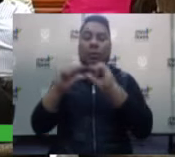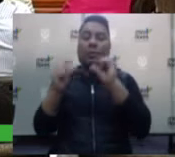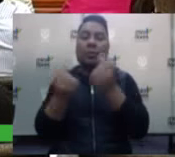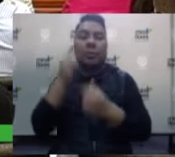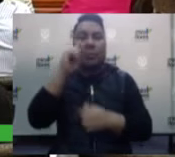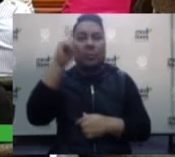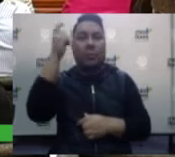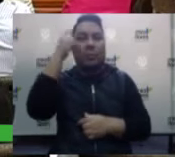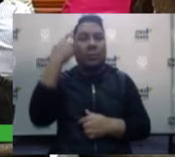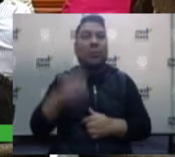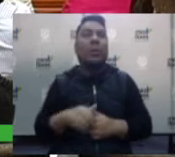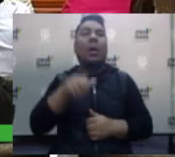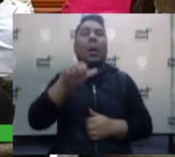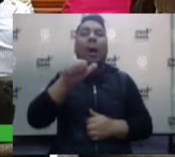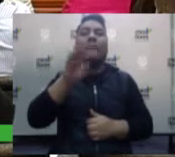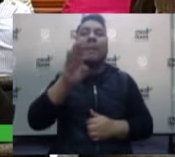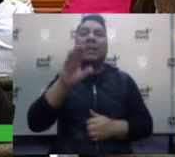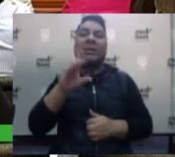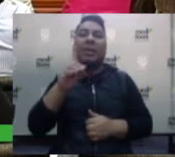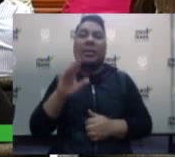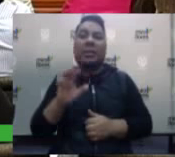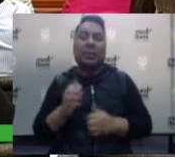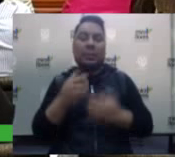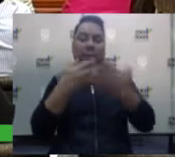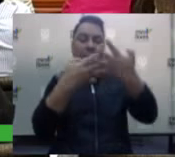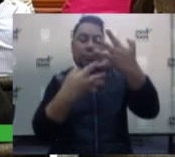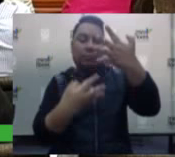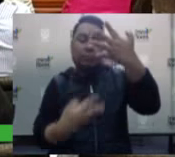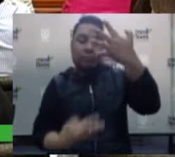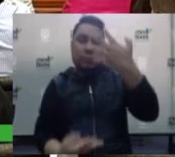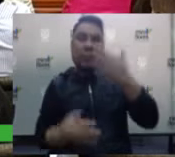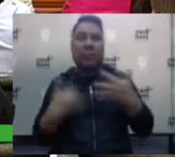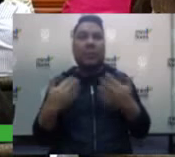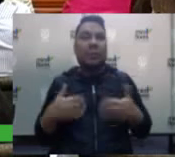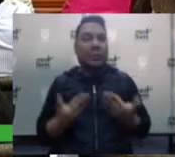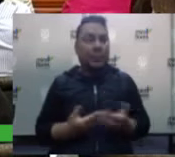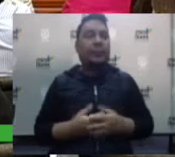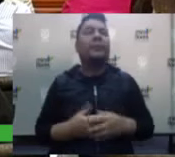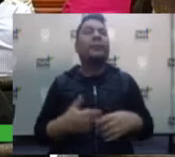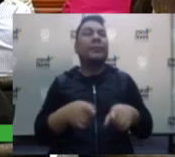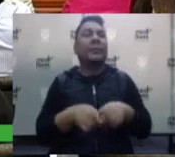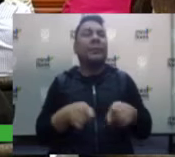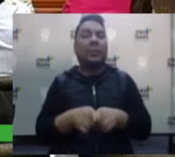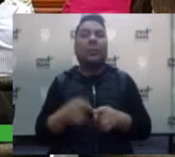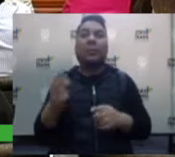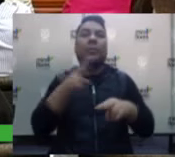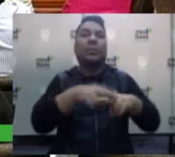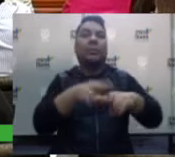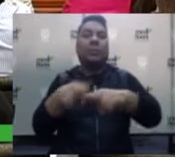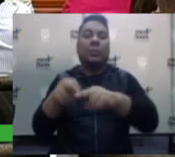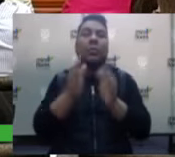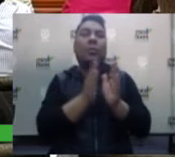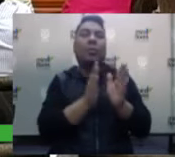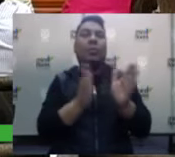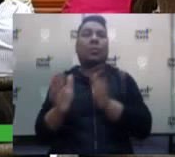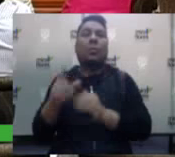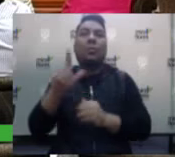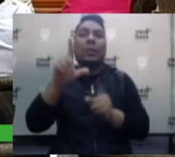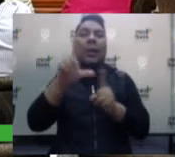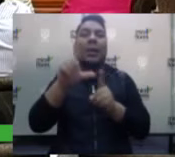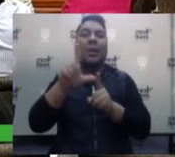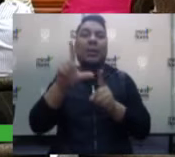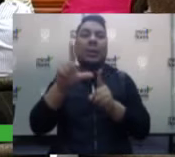ordenadas alfabéticamente según su denominación para los presentes comicios, asignándoles en dicho orden una letra